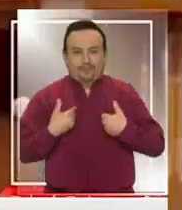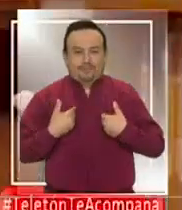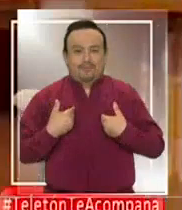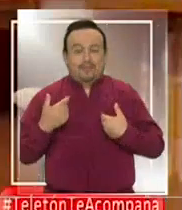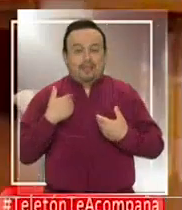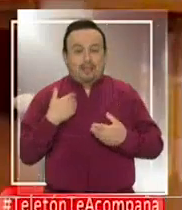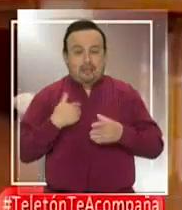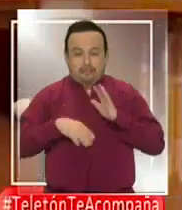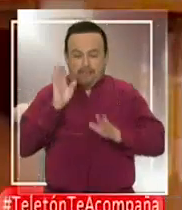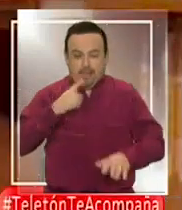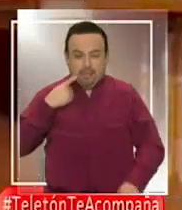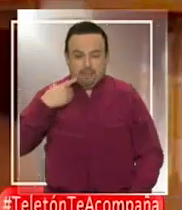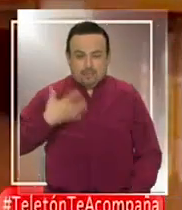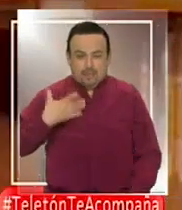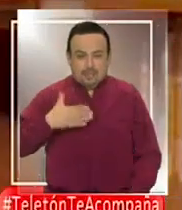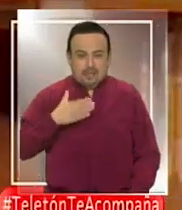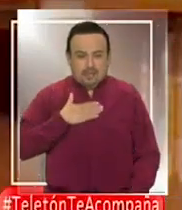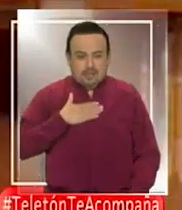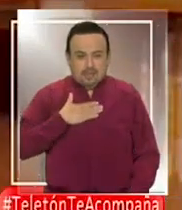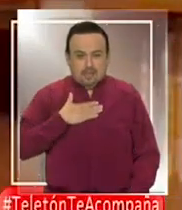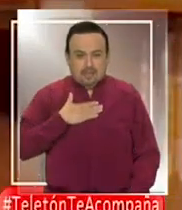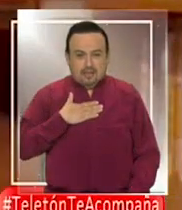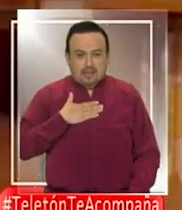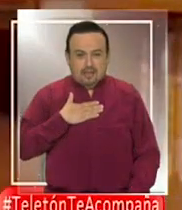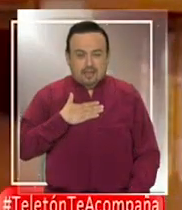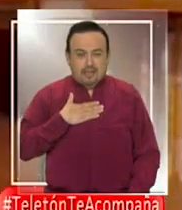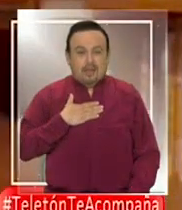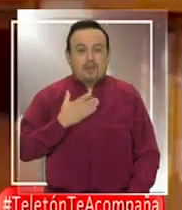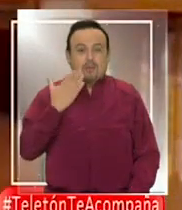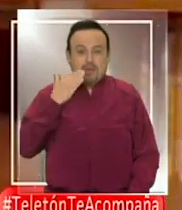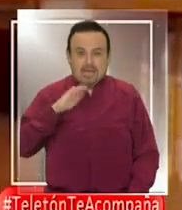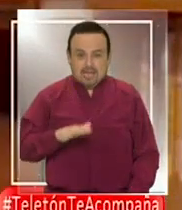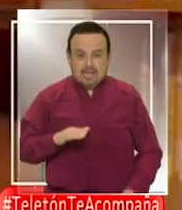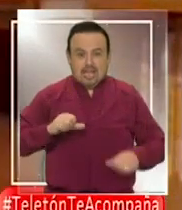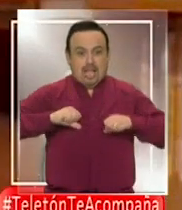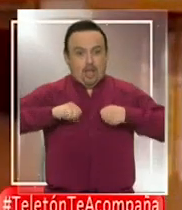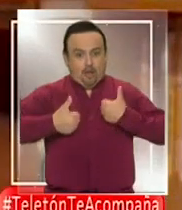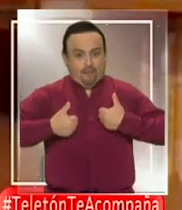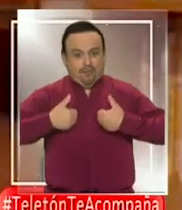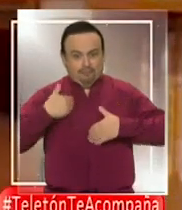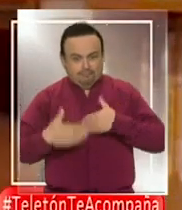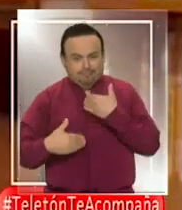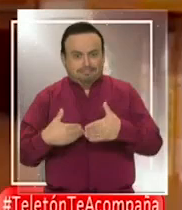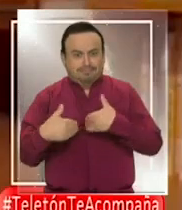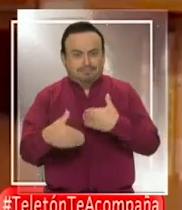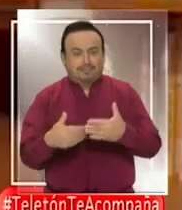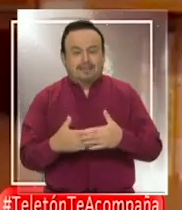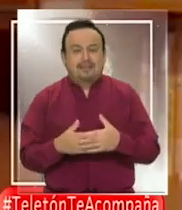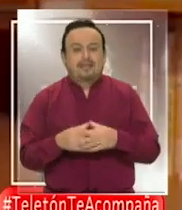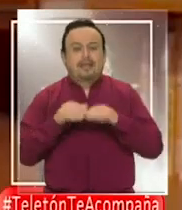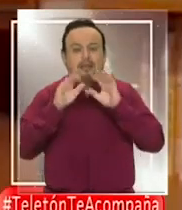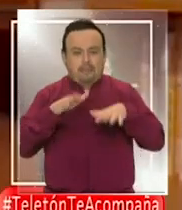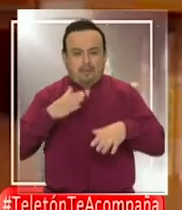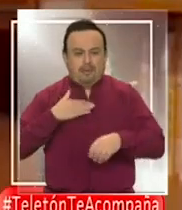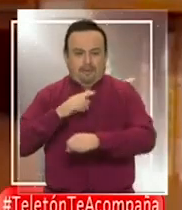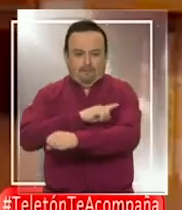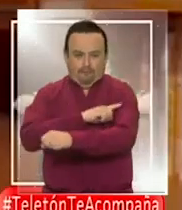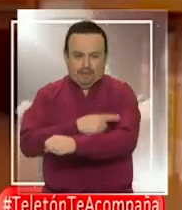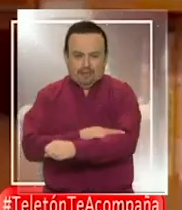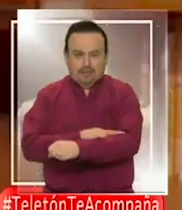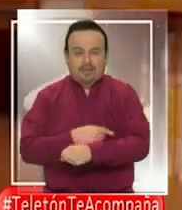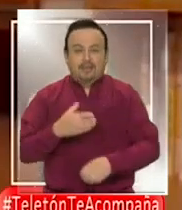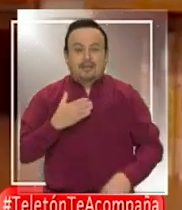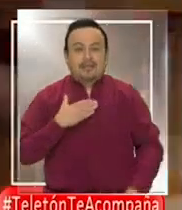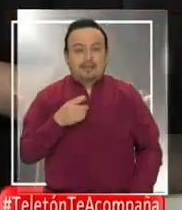El motor principal para que un niño, un joven, salga adelante es su propio esfuerzo y